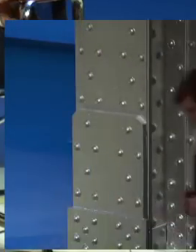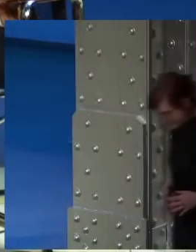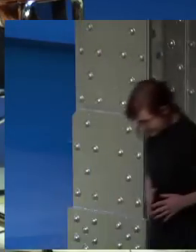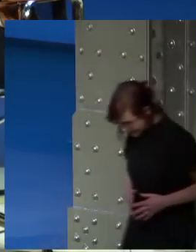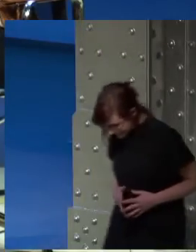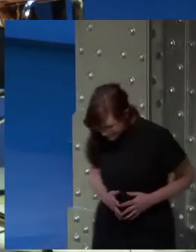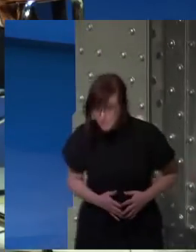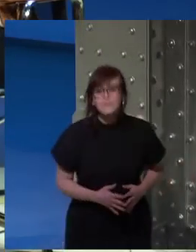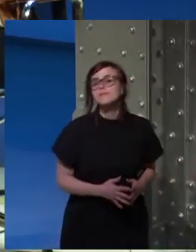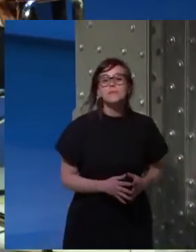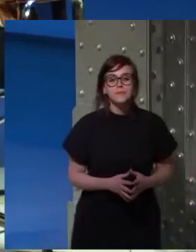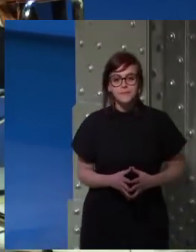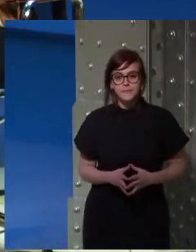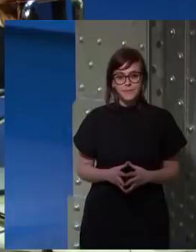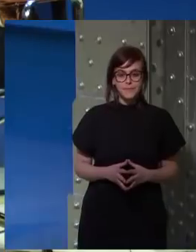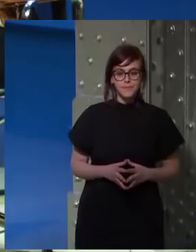Allí.